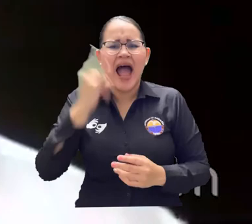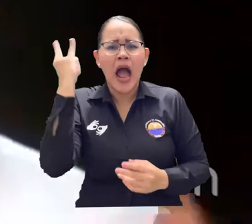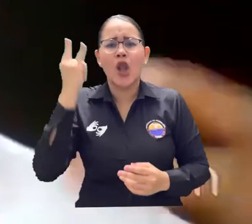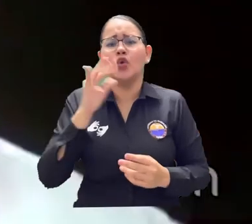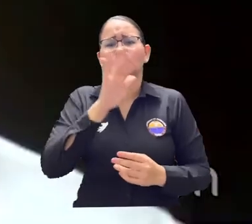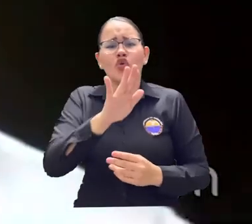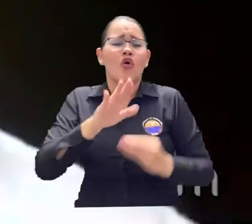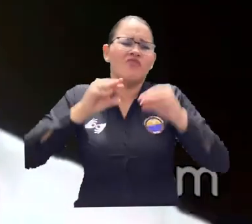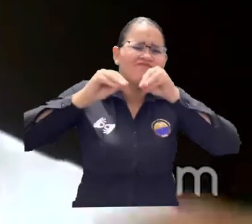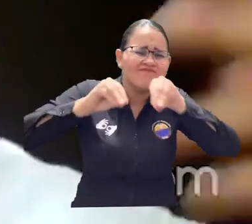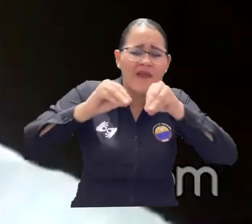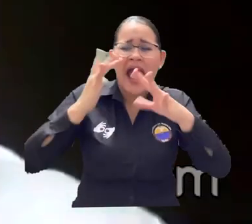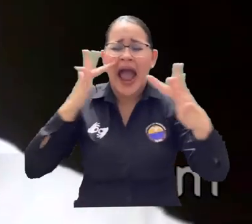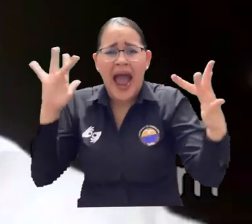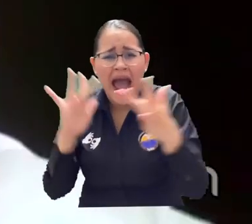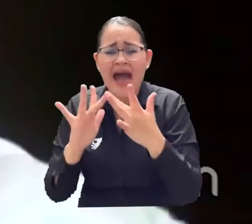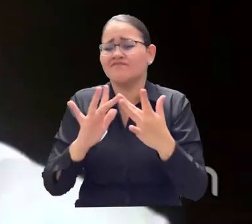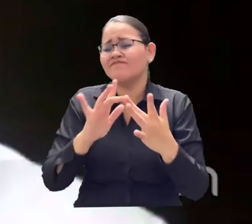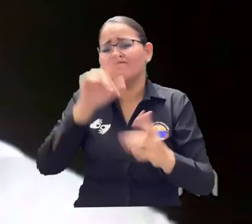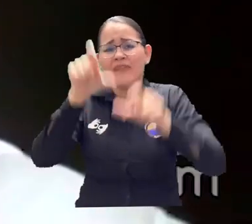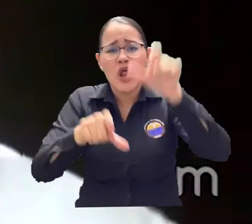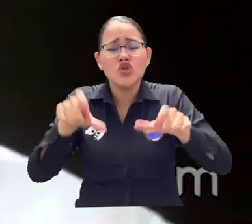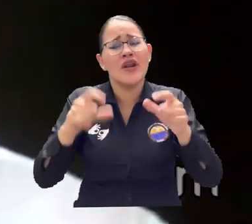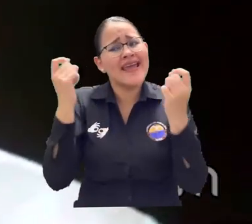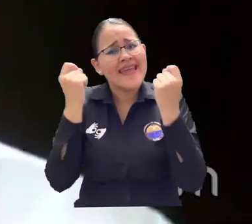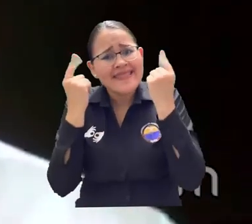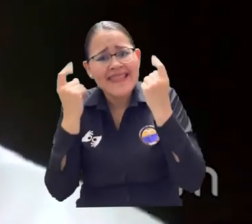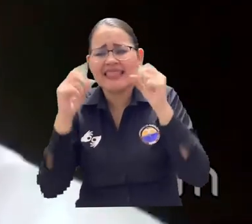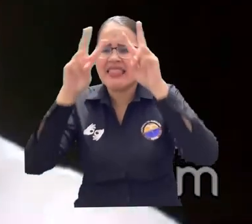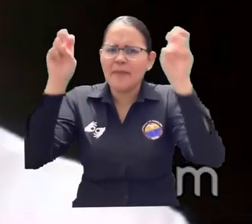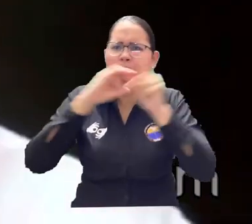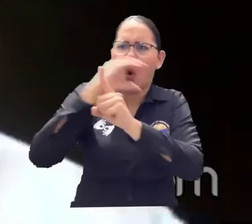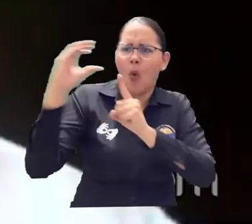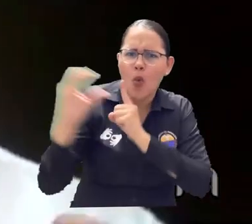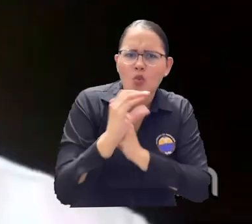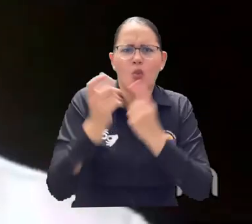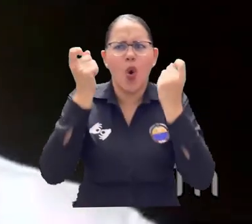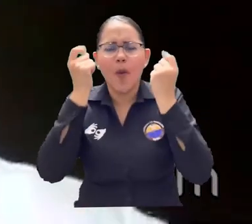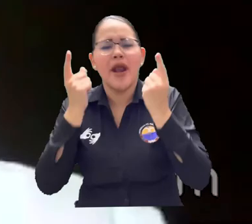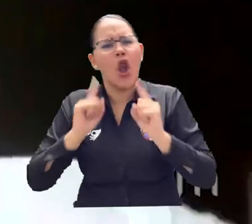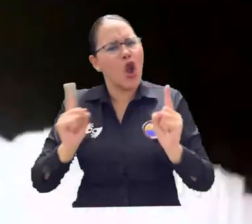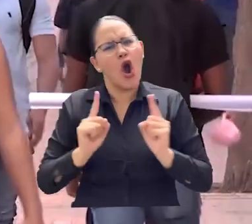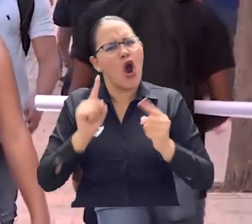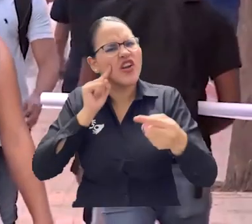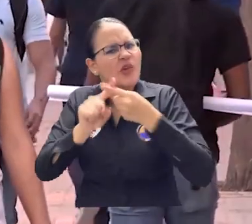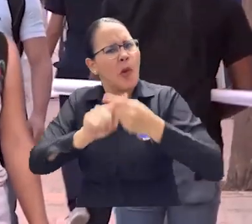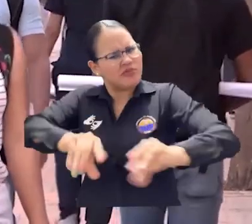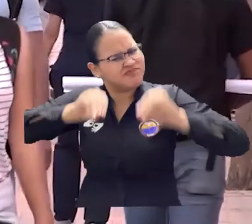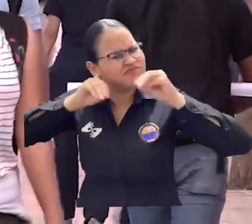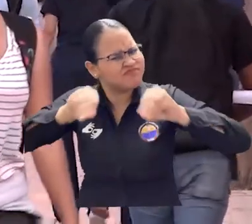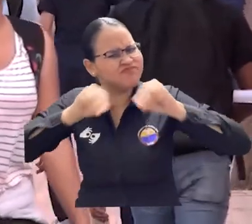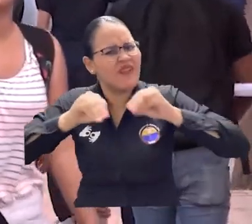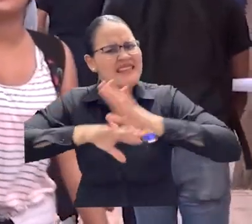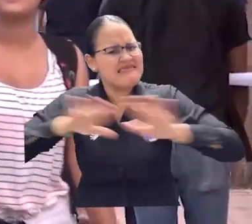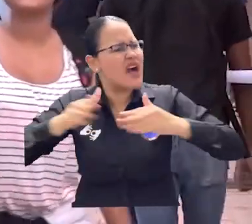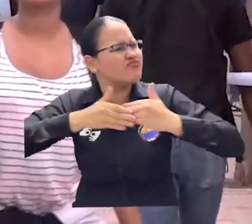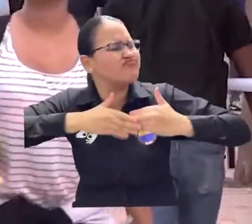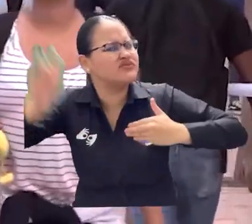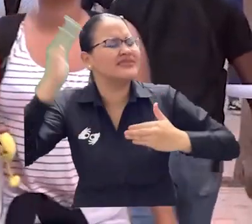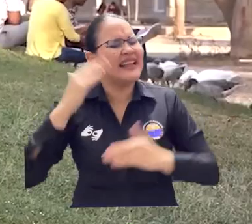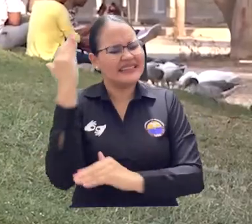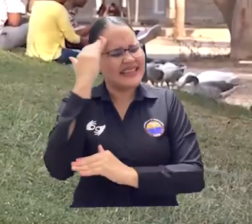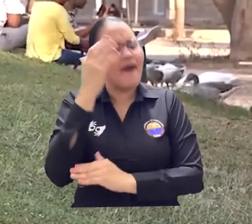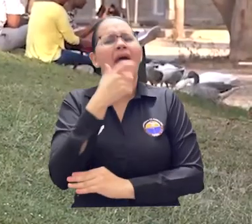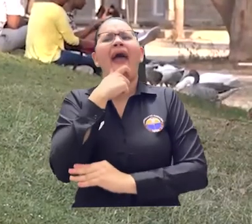sino educadores que entiendan la complejidad y la diversidad cultural, sin necesidad de darle el apellido, un apellido aparte, como